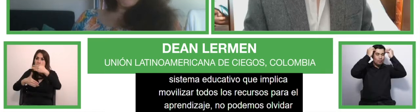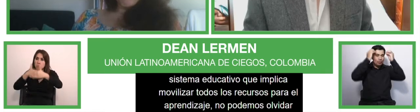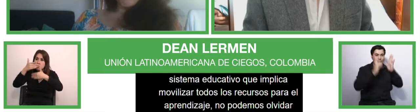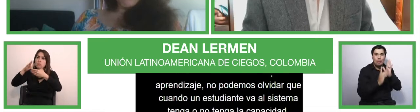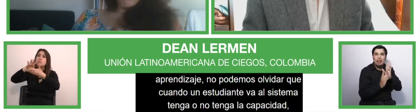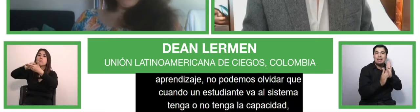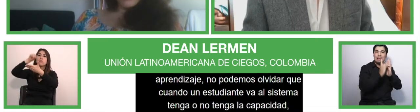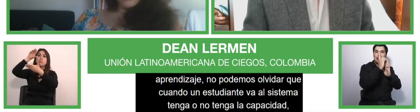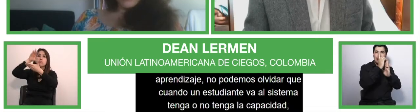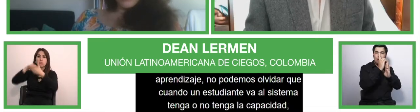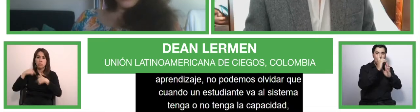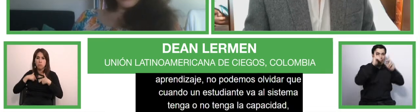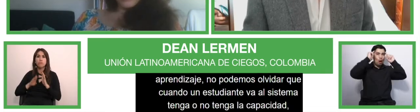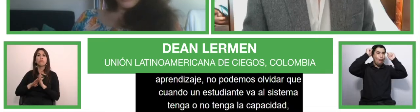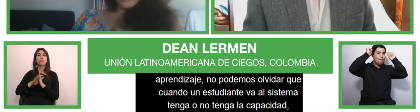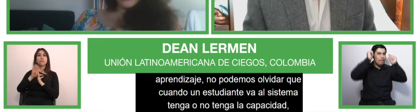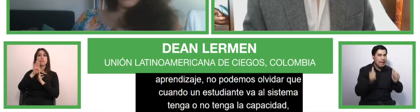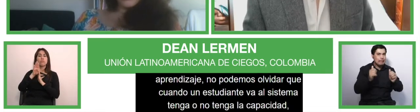unas